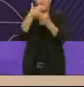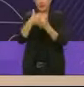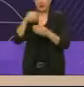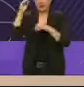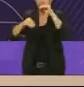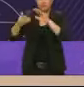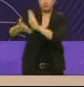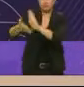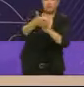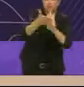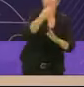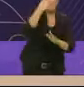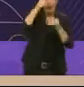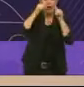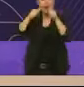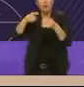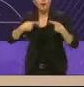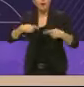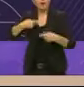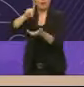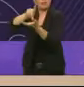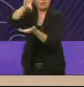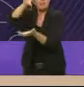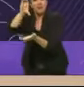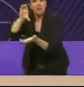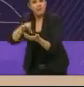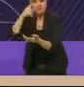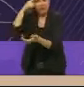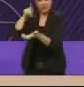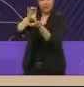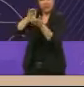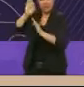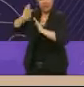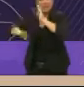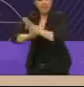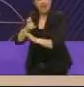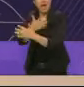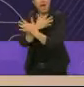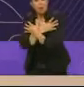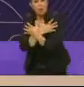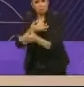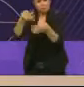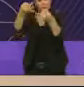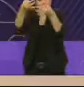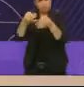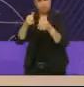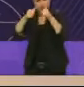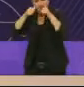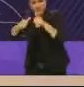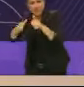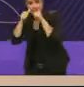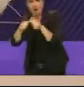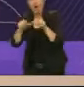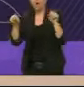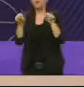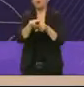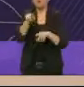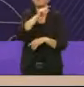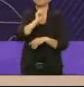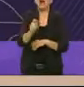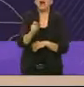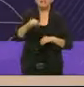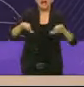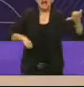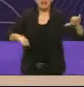personas con discapacidad, para que se les trate con amor, con dignidad. Vamos a tener también un conjunto de